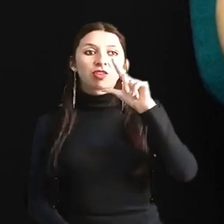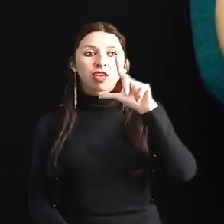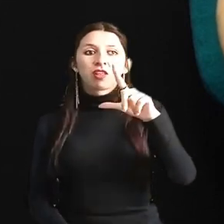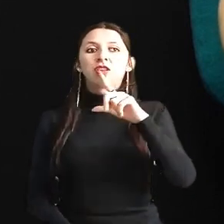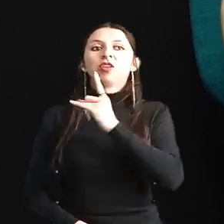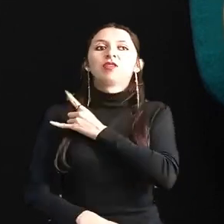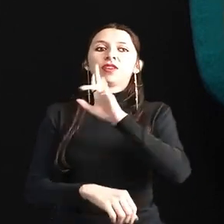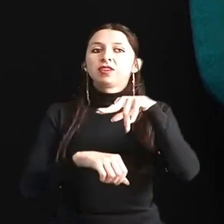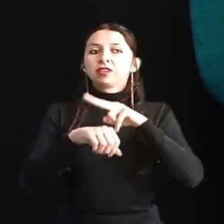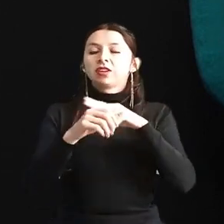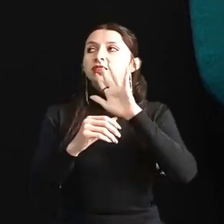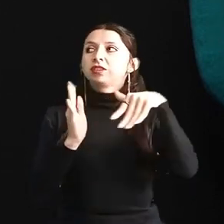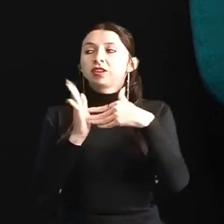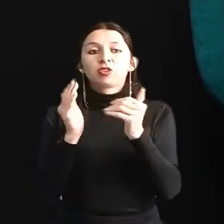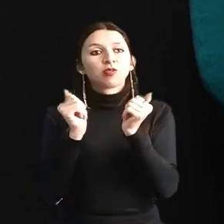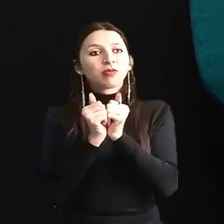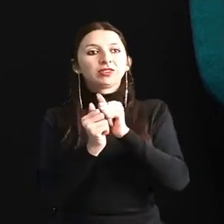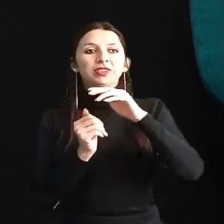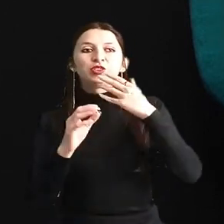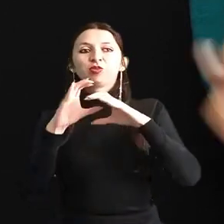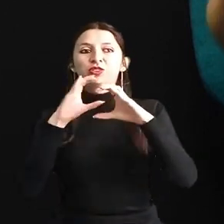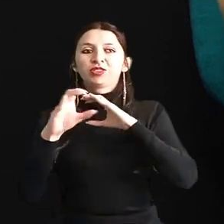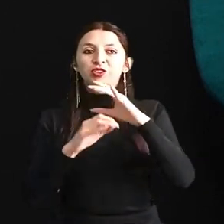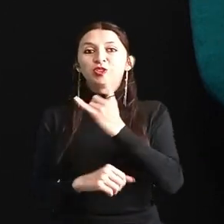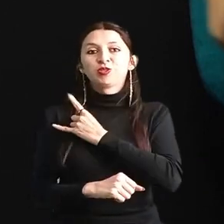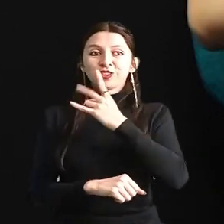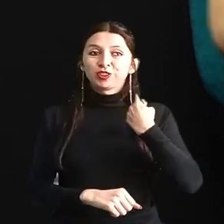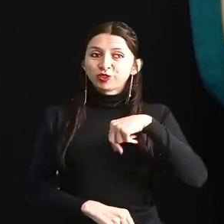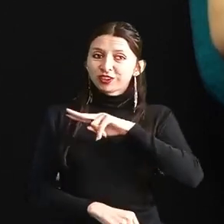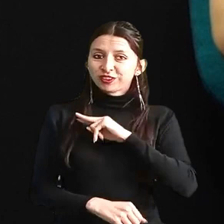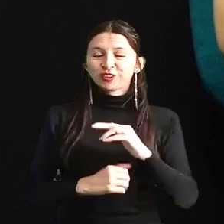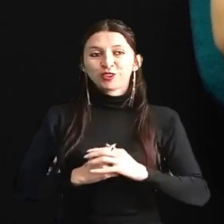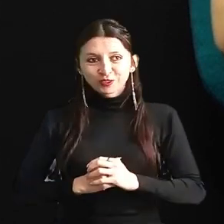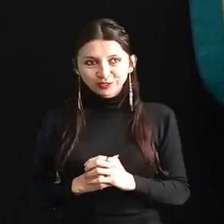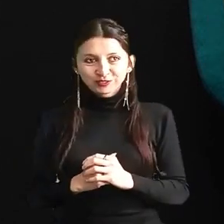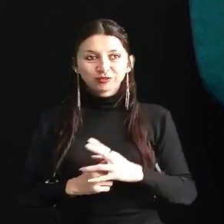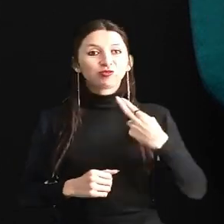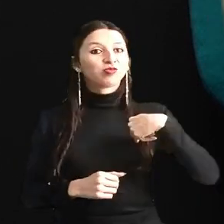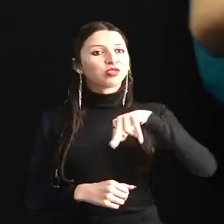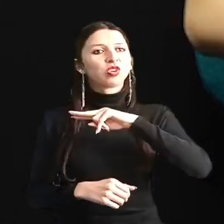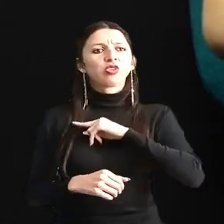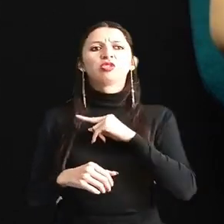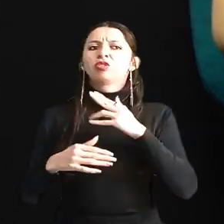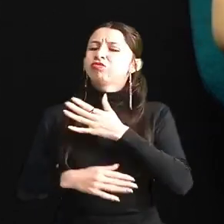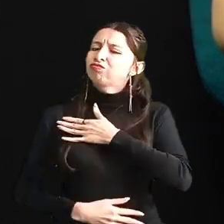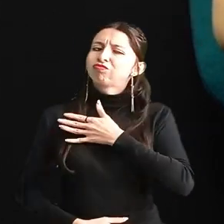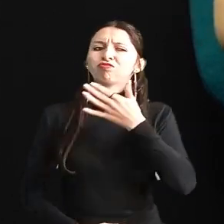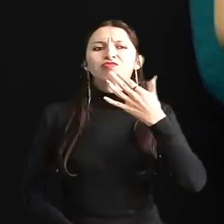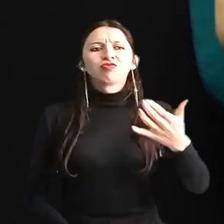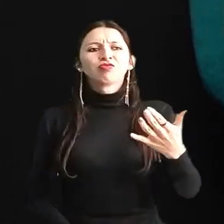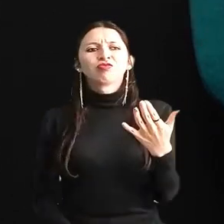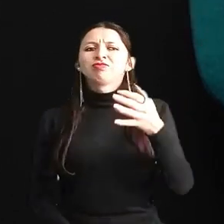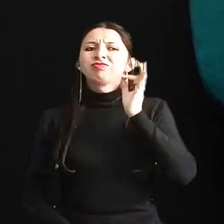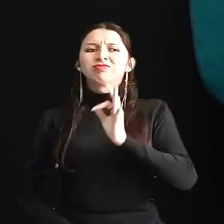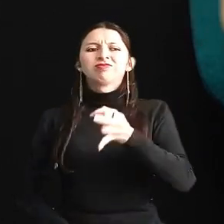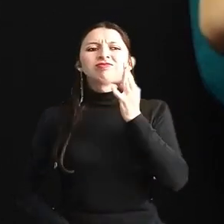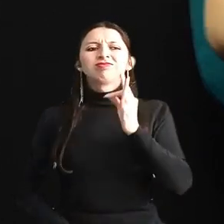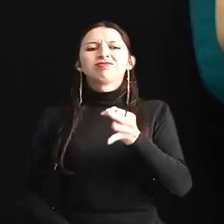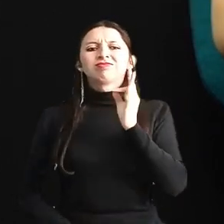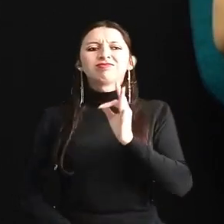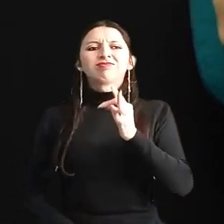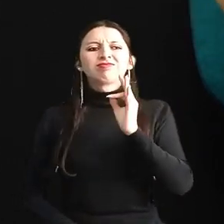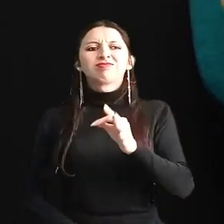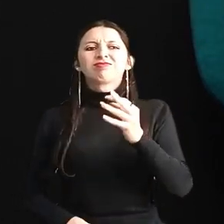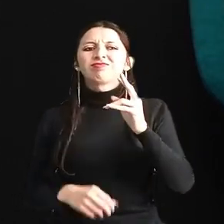de nariño con el acompañamiento del centro de comunicaciones de nuestra Alma Mater para nosotros es un gusto poder recibirlos en